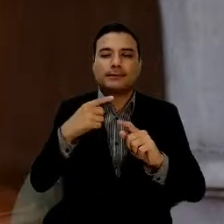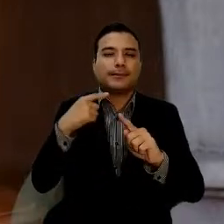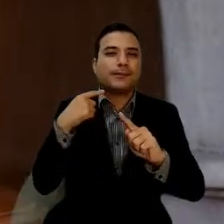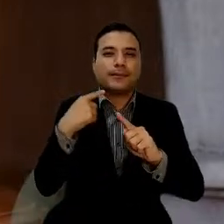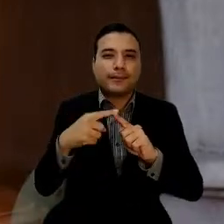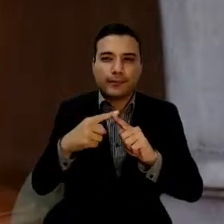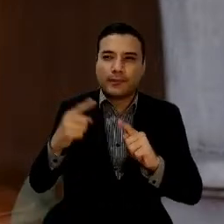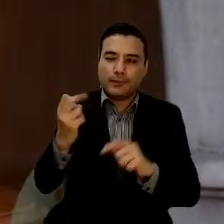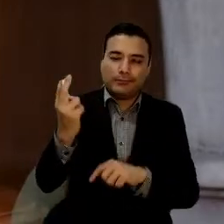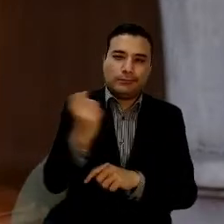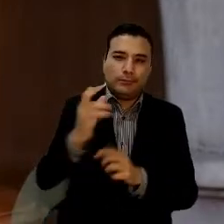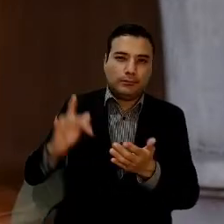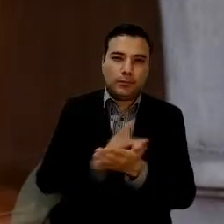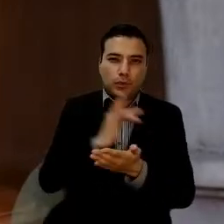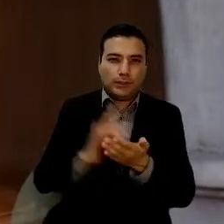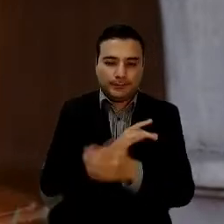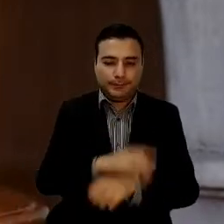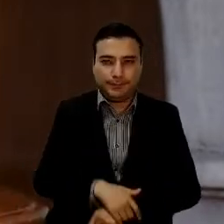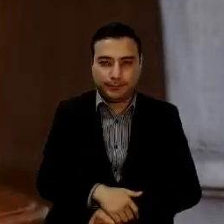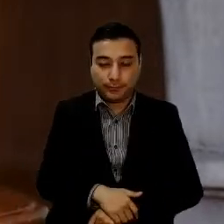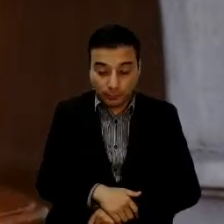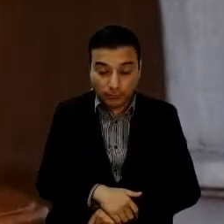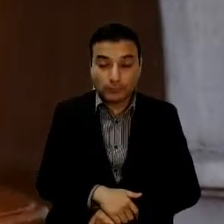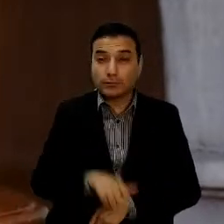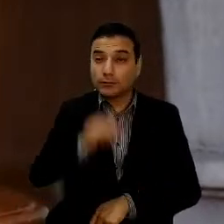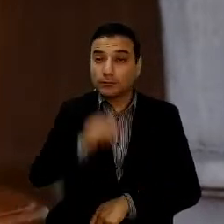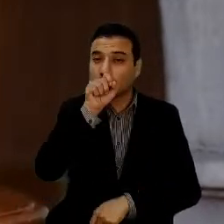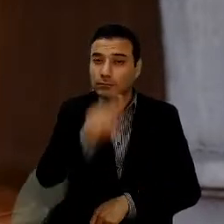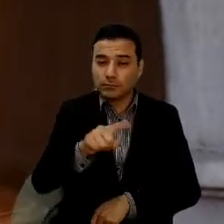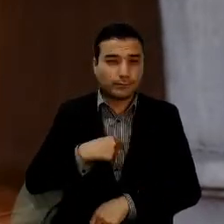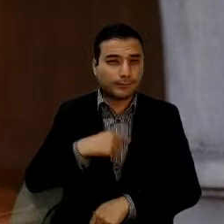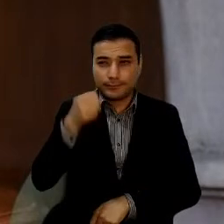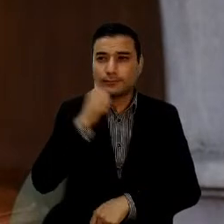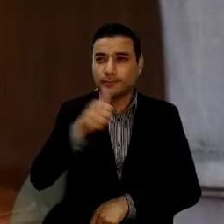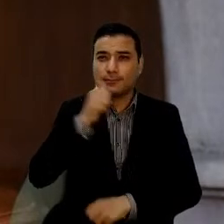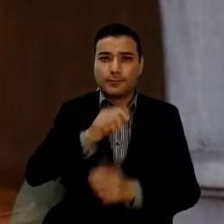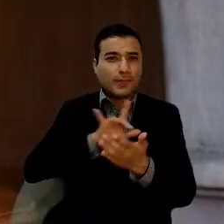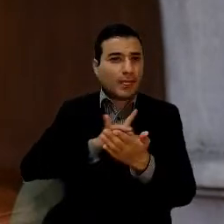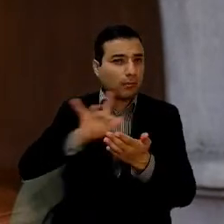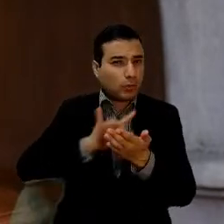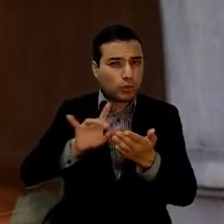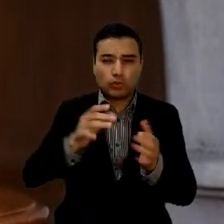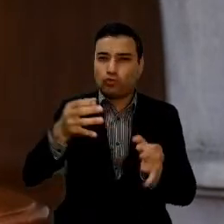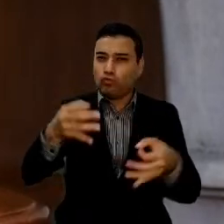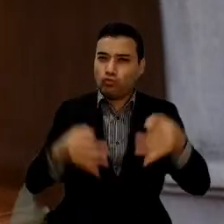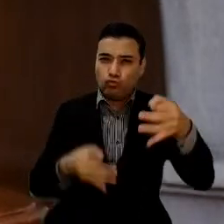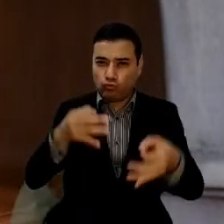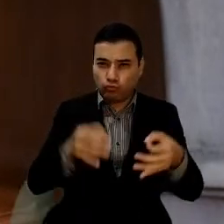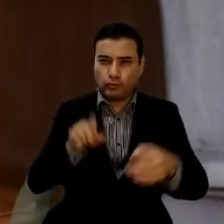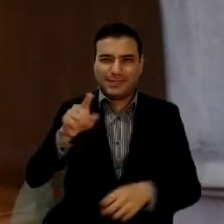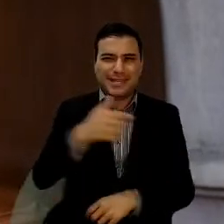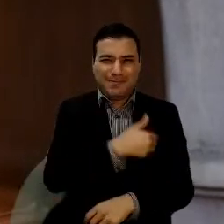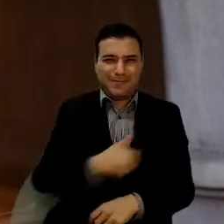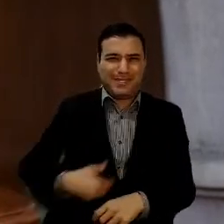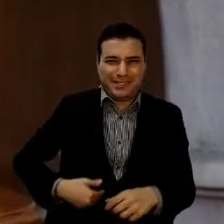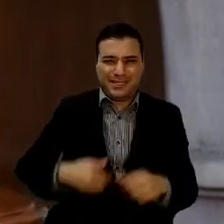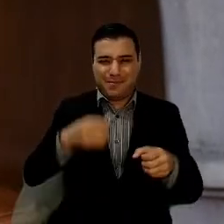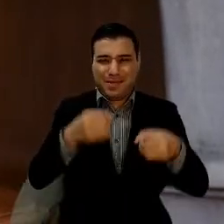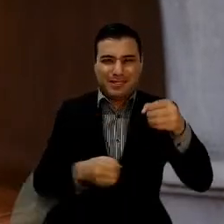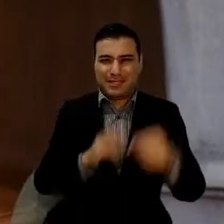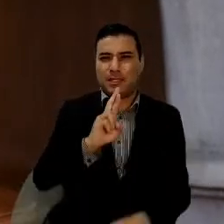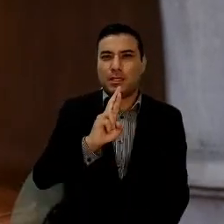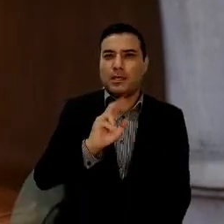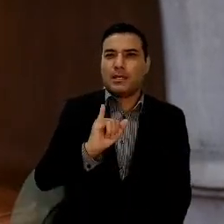contribución. Siguiendo estas líneas, refrendamos nuestro apoyo al Poder Judicial, representado por el presidente magistrado Ricardo